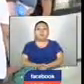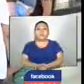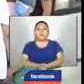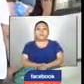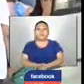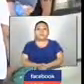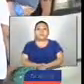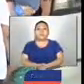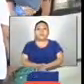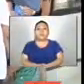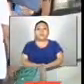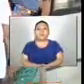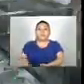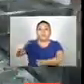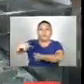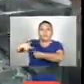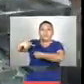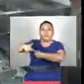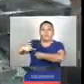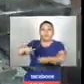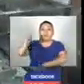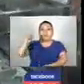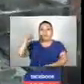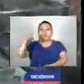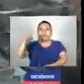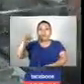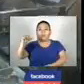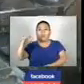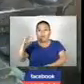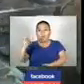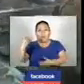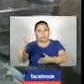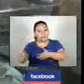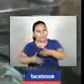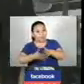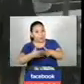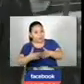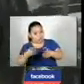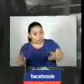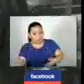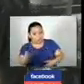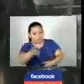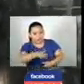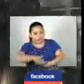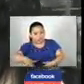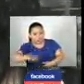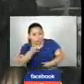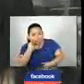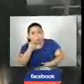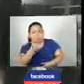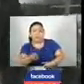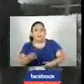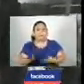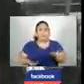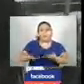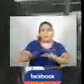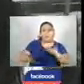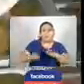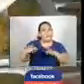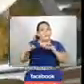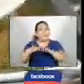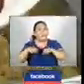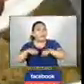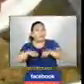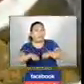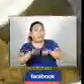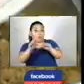Texaco inauguró una nueva tienda de Start Mart en Los Olivos, un nuevo concepto en tiendas de conveniencia que